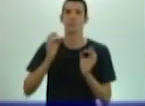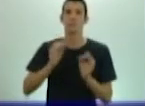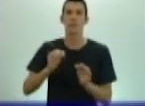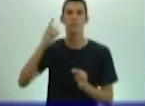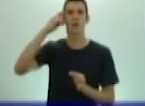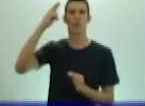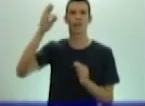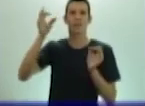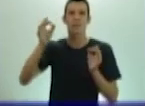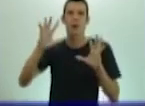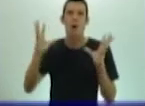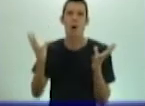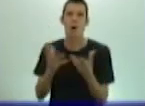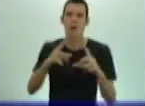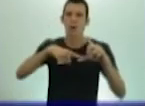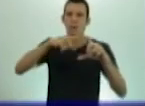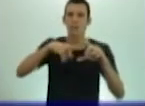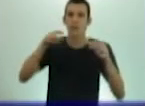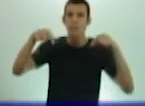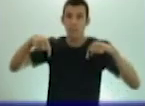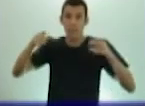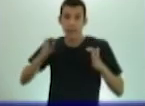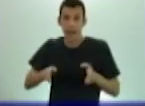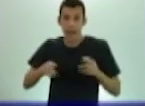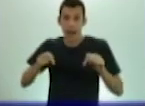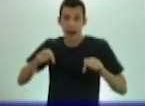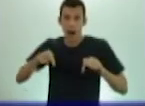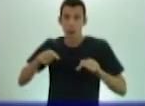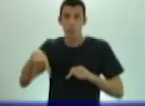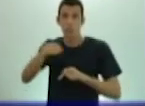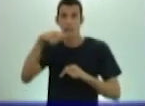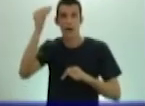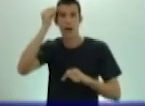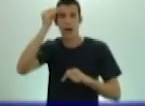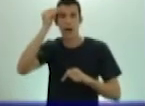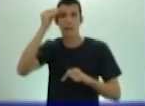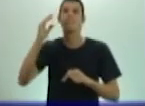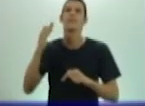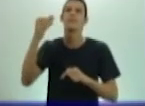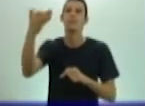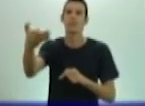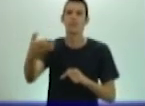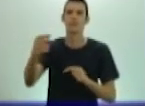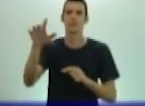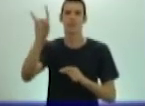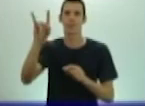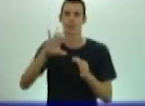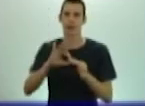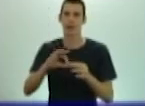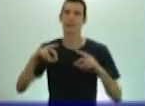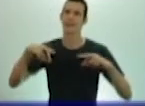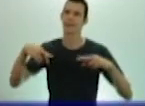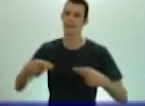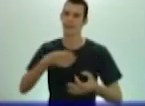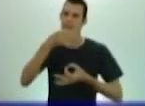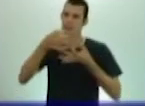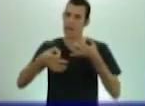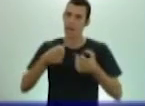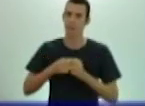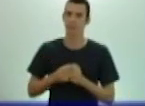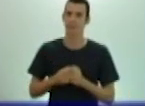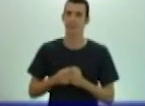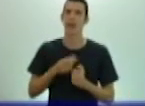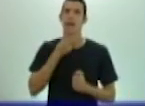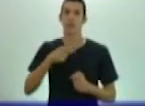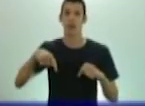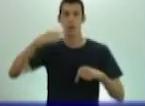y dentro de esa revolución social la ley de reforma agraria, donde dignifica al campesino, donde dignifica al obrero y reparte tierra.